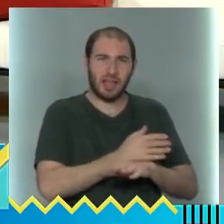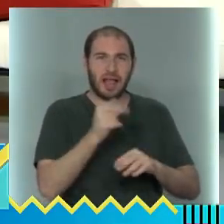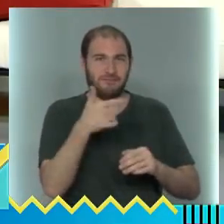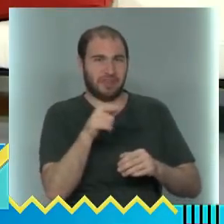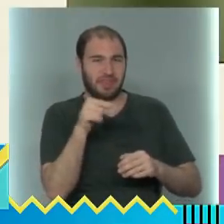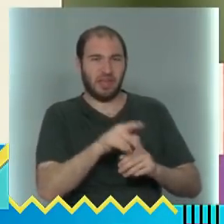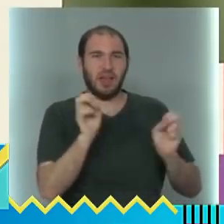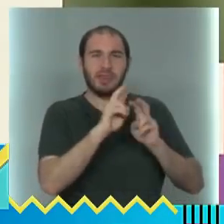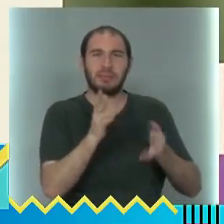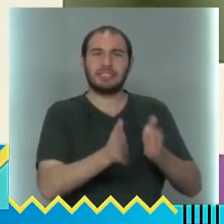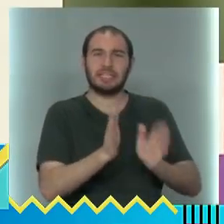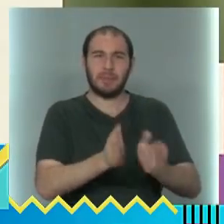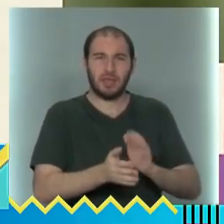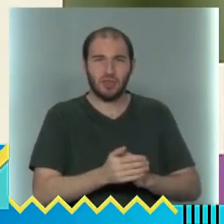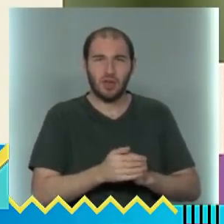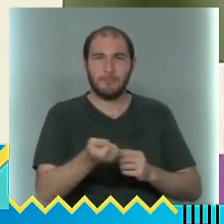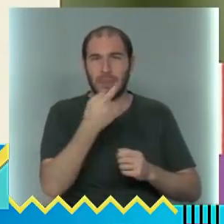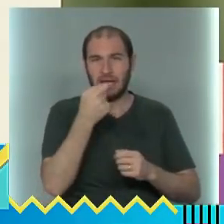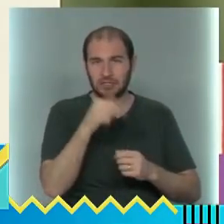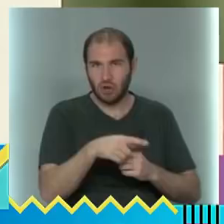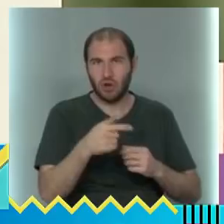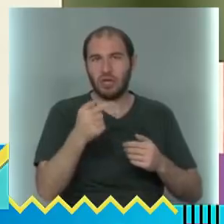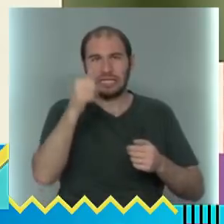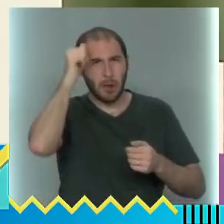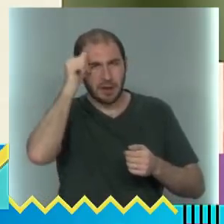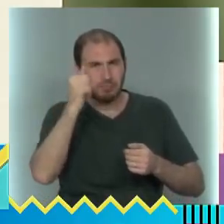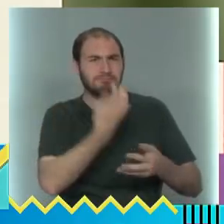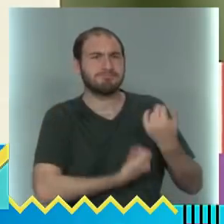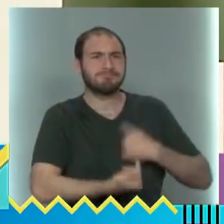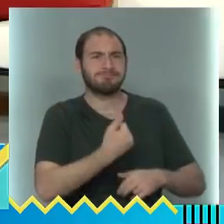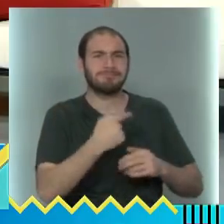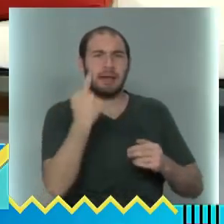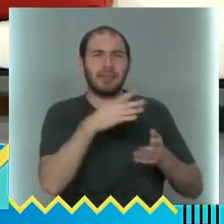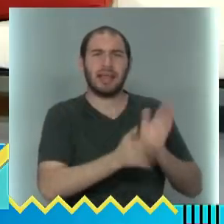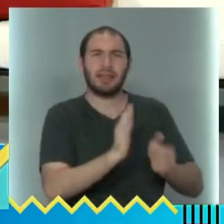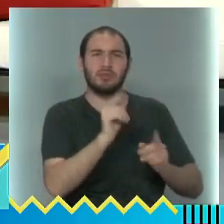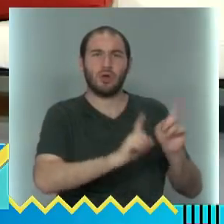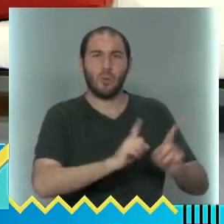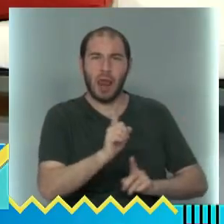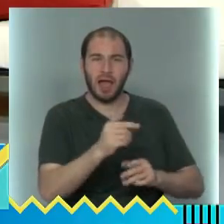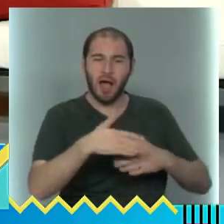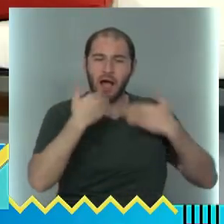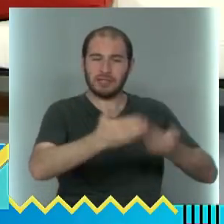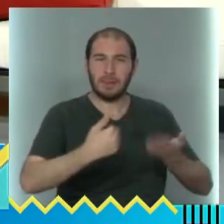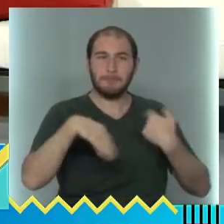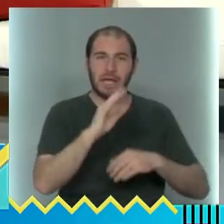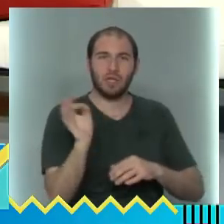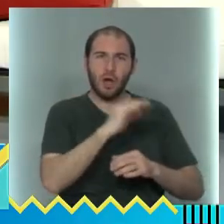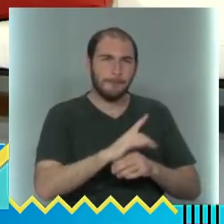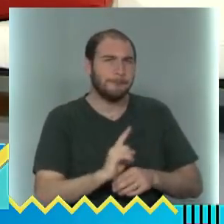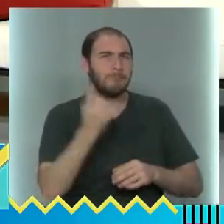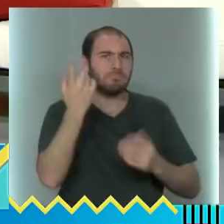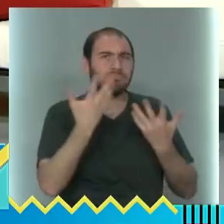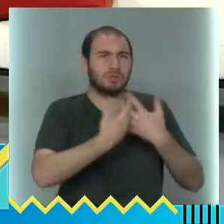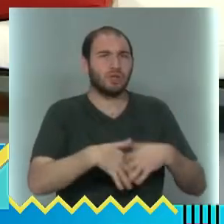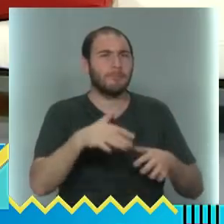clip acerca de los tratamientos, de la medicación, de la cirugía. Contanos un poco cuáles son los tratamientos más avanzados o los primeros que se